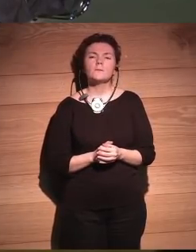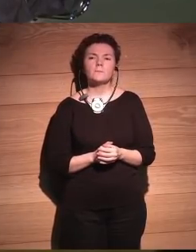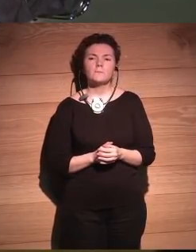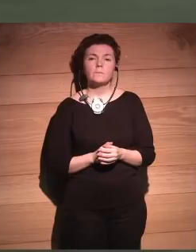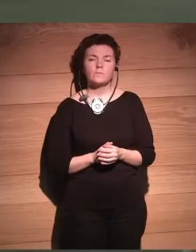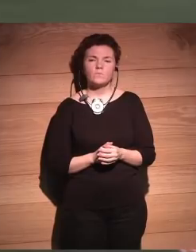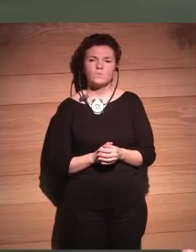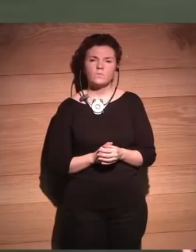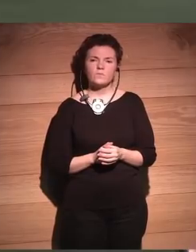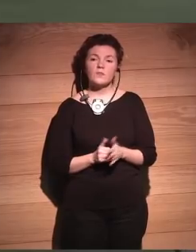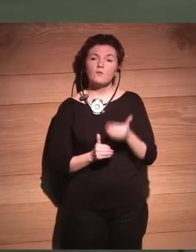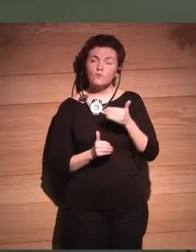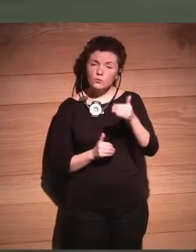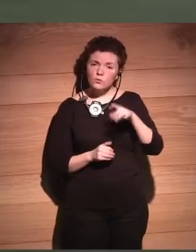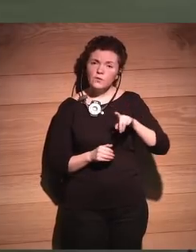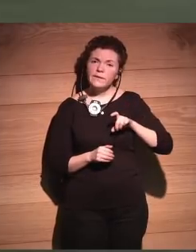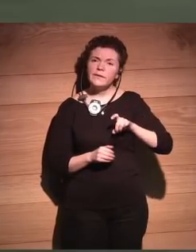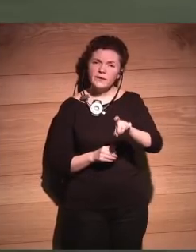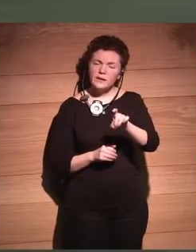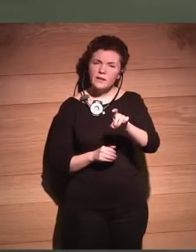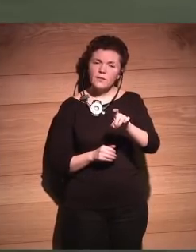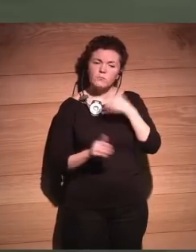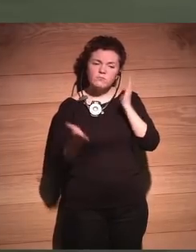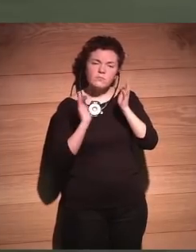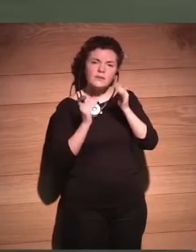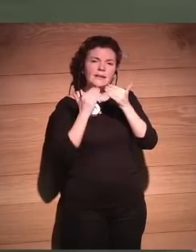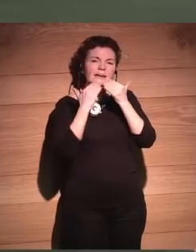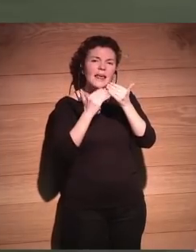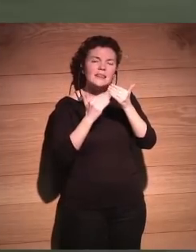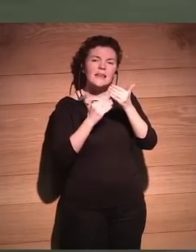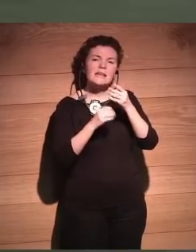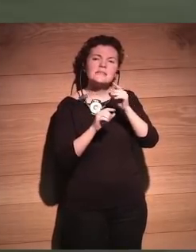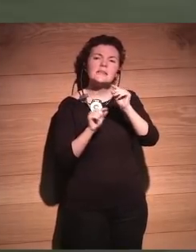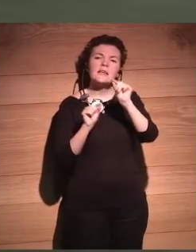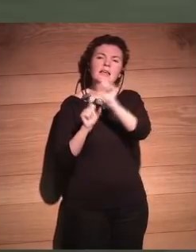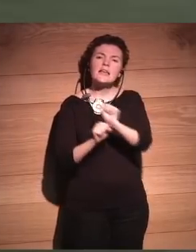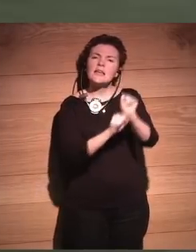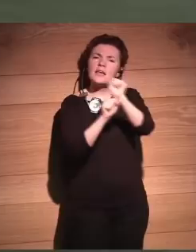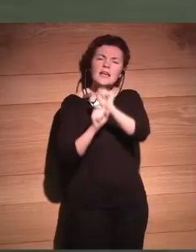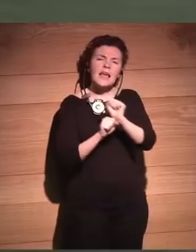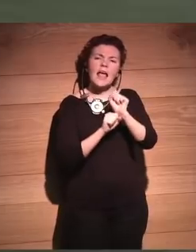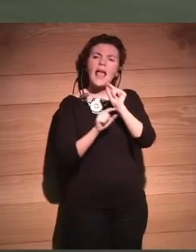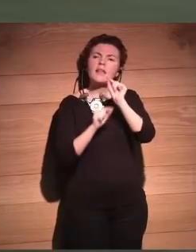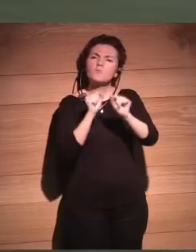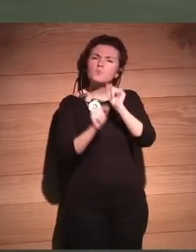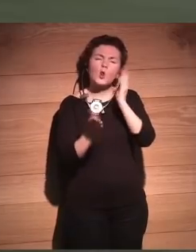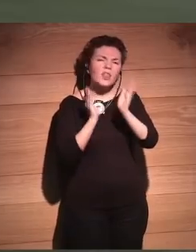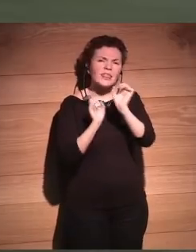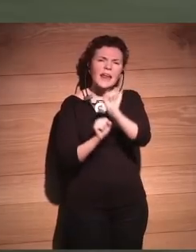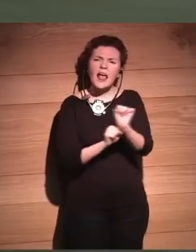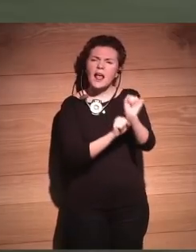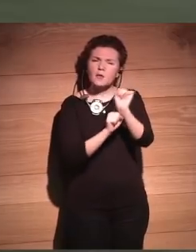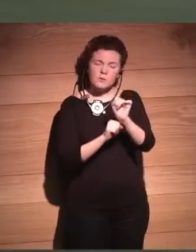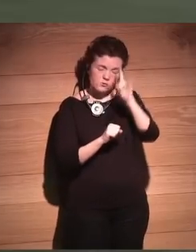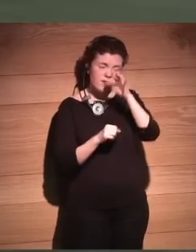En el futuro, el cáncer se tratará básicamente con inmunoterapia. Es un cambio importante, es decir, sé que ahora